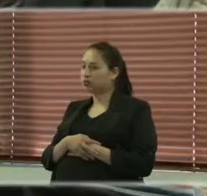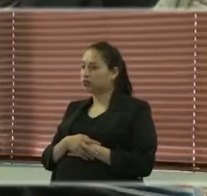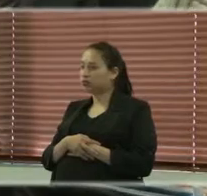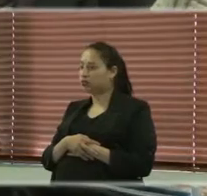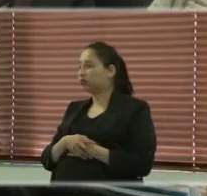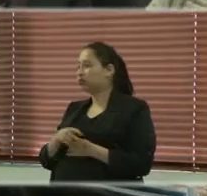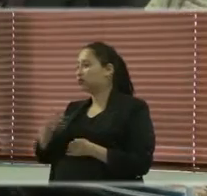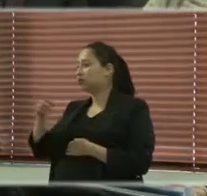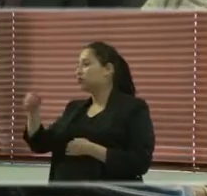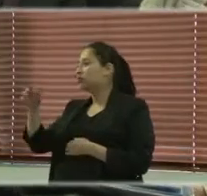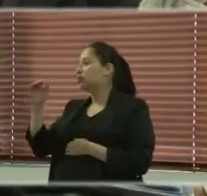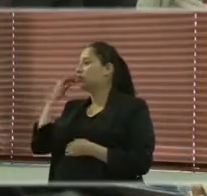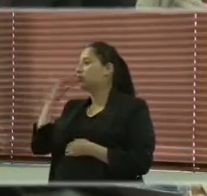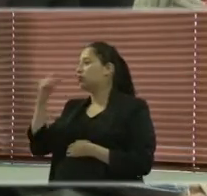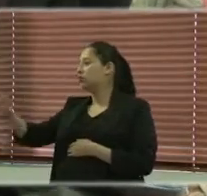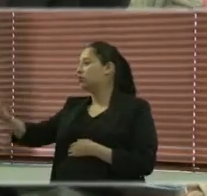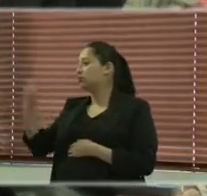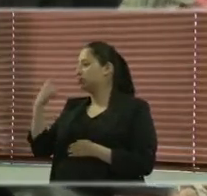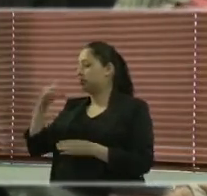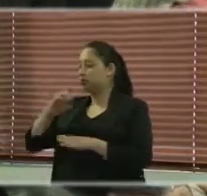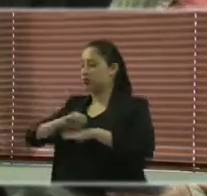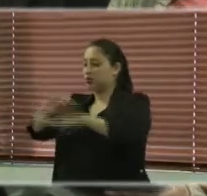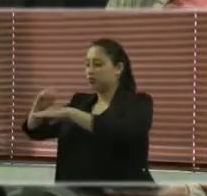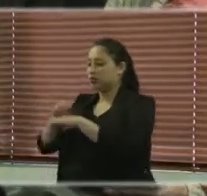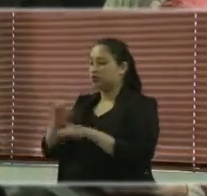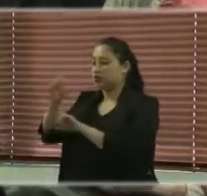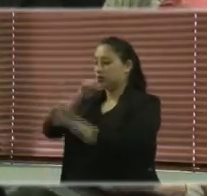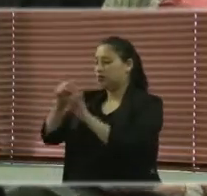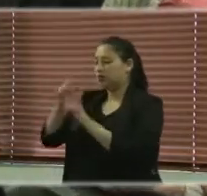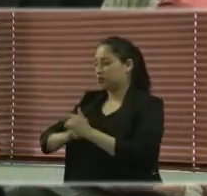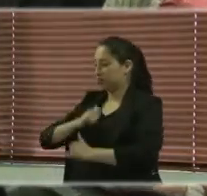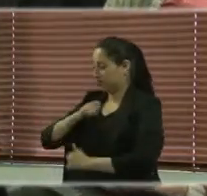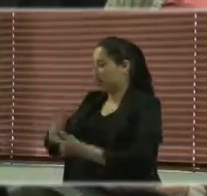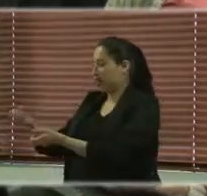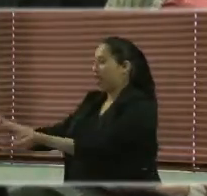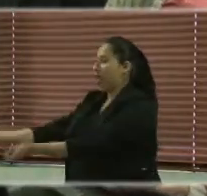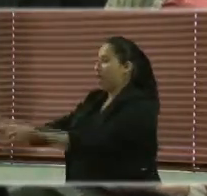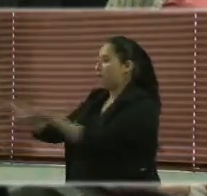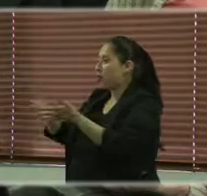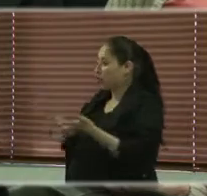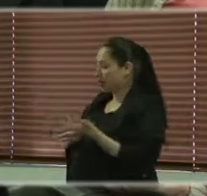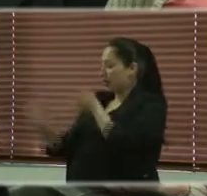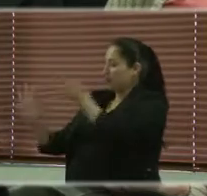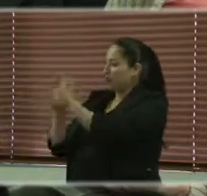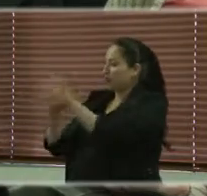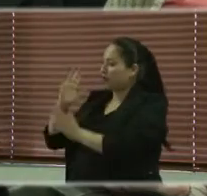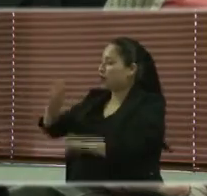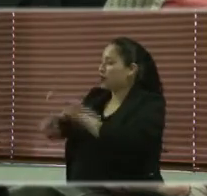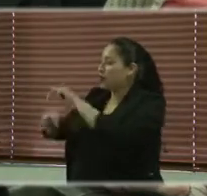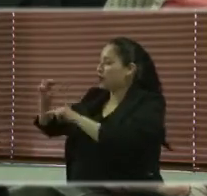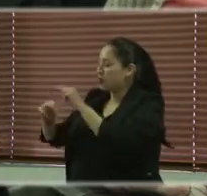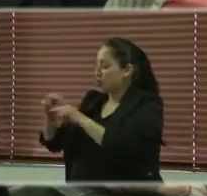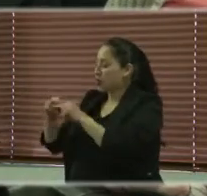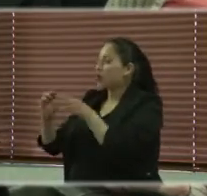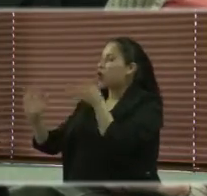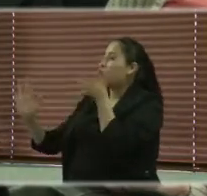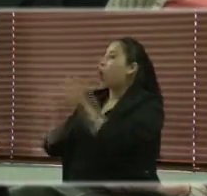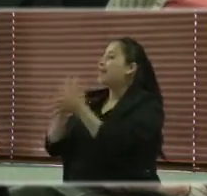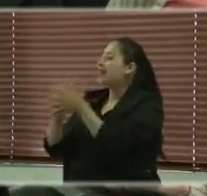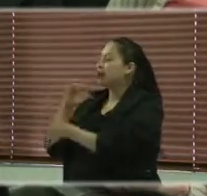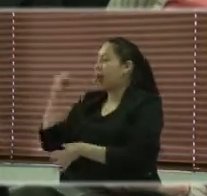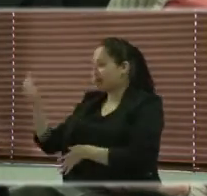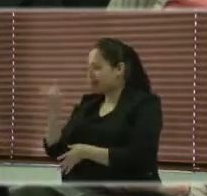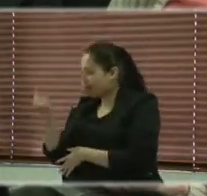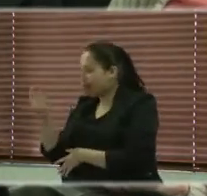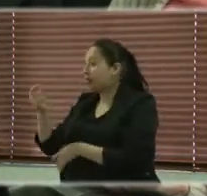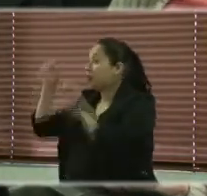las organizaciones de sociedad civil pueden aportar información para la construcción de sus comentarios generales y en caso de que